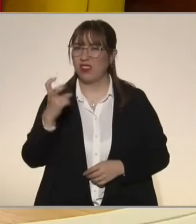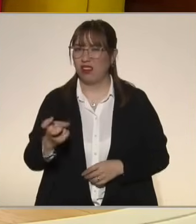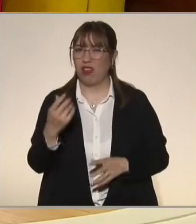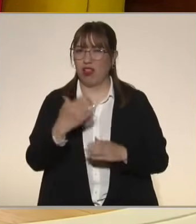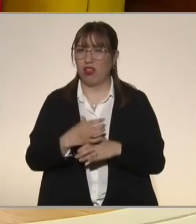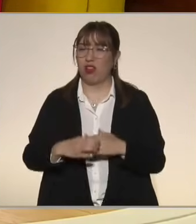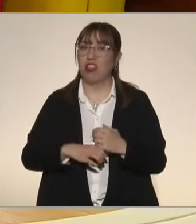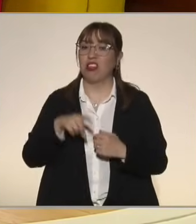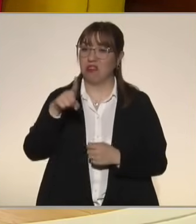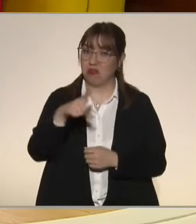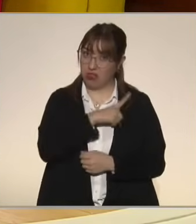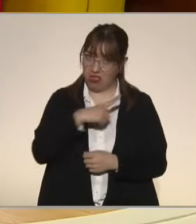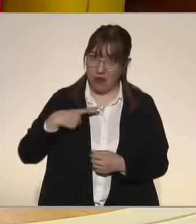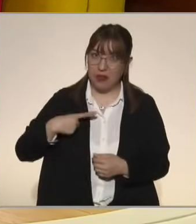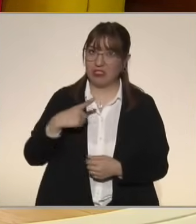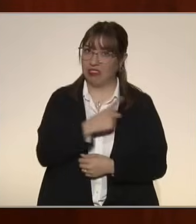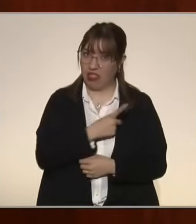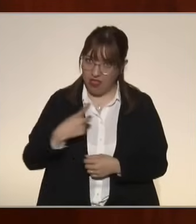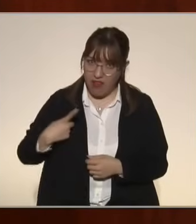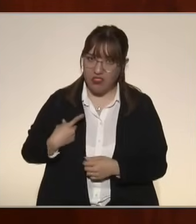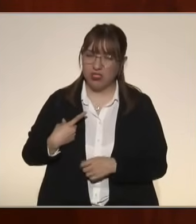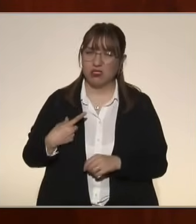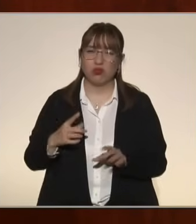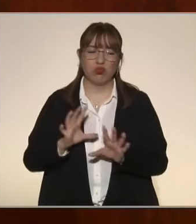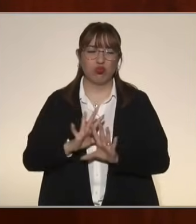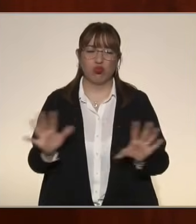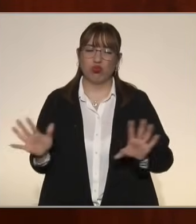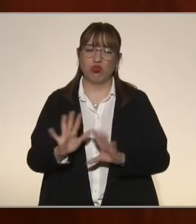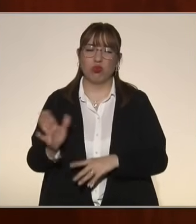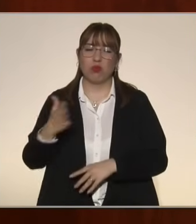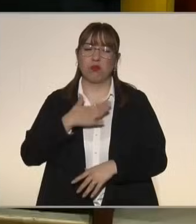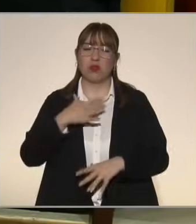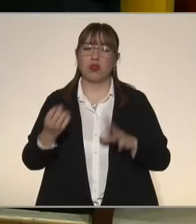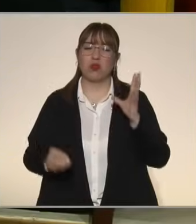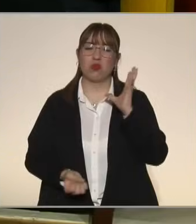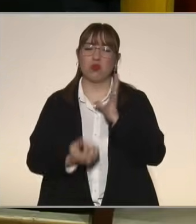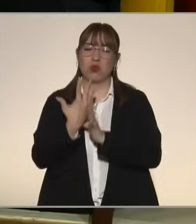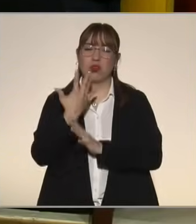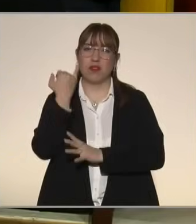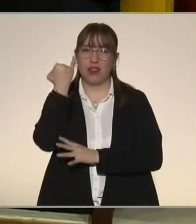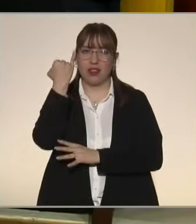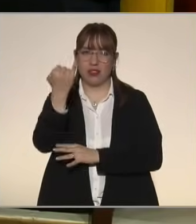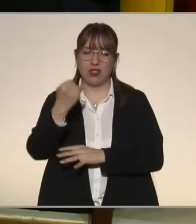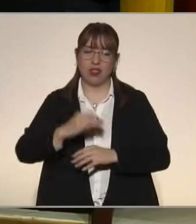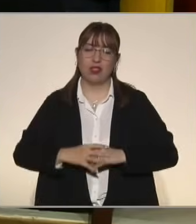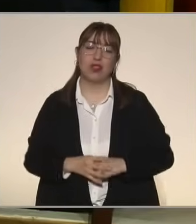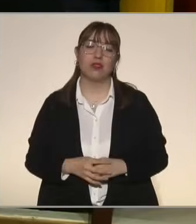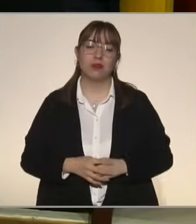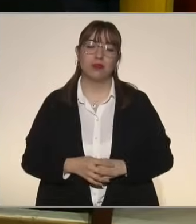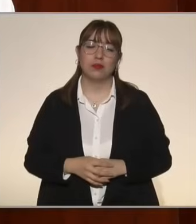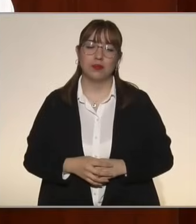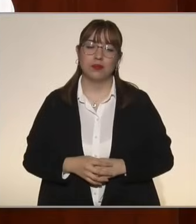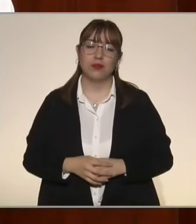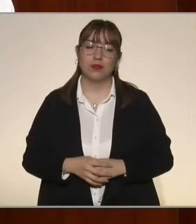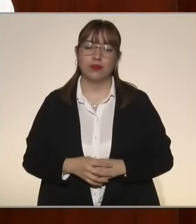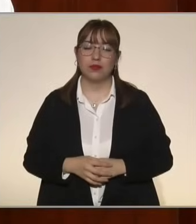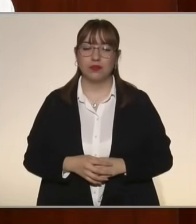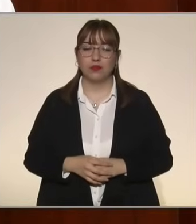tal vez inventar mi propio ritual, inventar mi propia cosa, ¿no? ¿Qué opinas de eso, Beth? Efectivamente, fíjate